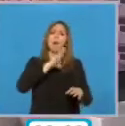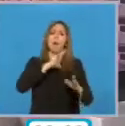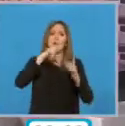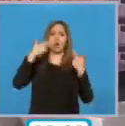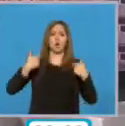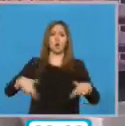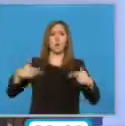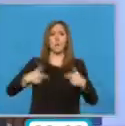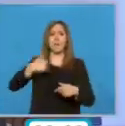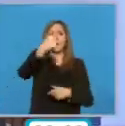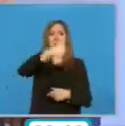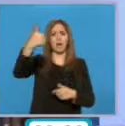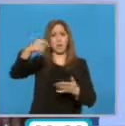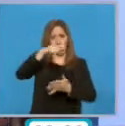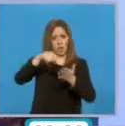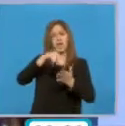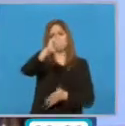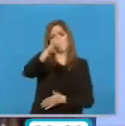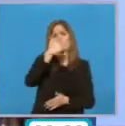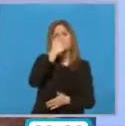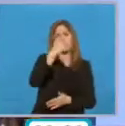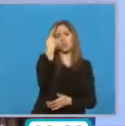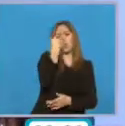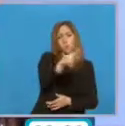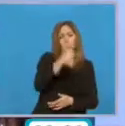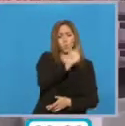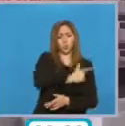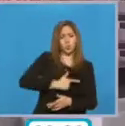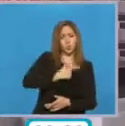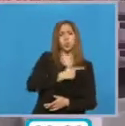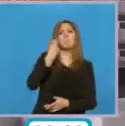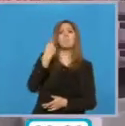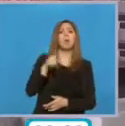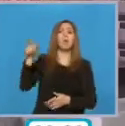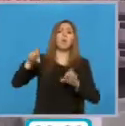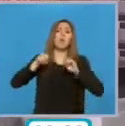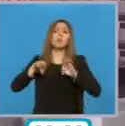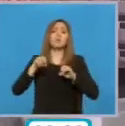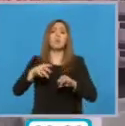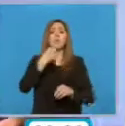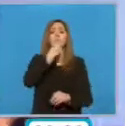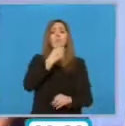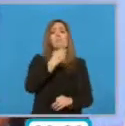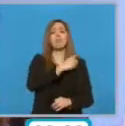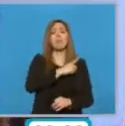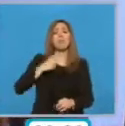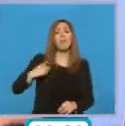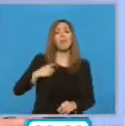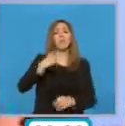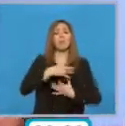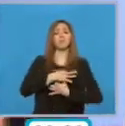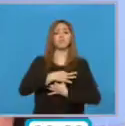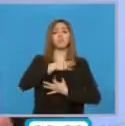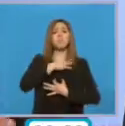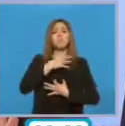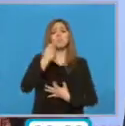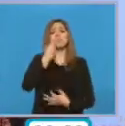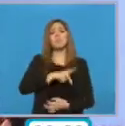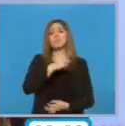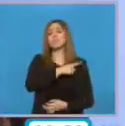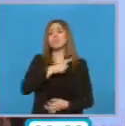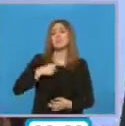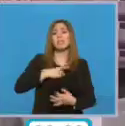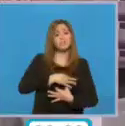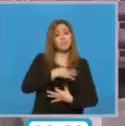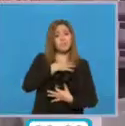tu esencia, a lo mejor si es una oficina donde, como dice Enrique, sí tienes que ir de corbata, a lo mejor tú no te vistes de corbata, pero en esa ocasión te las tienes que poner.